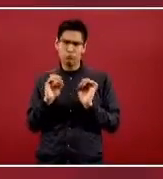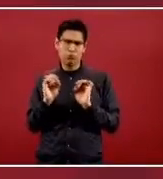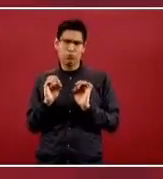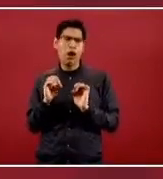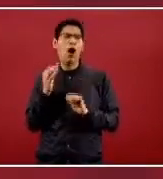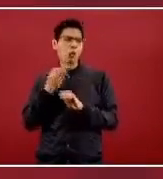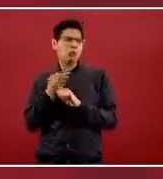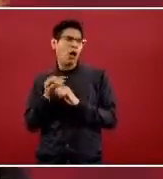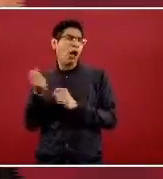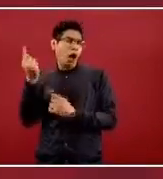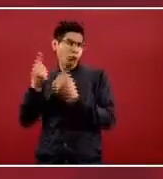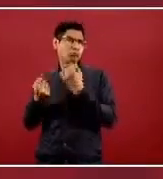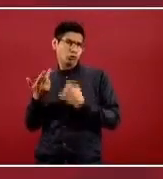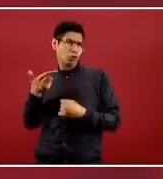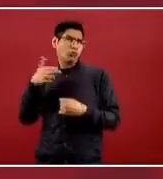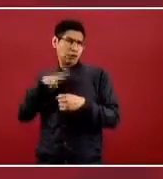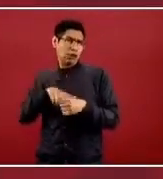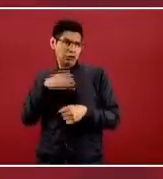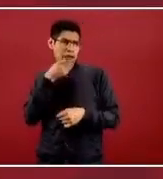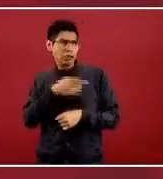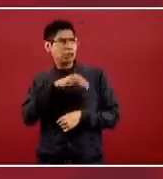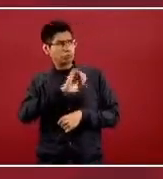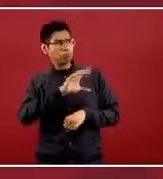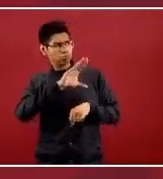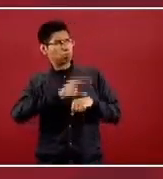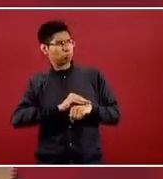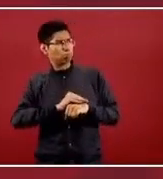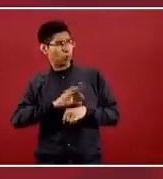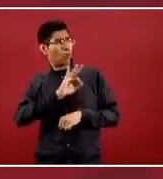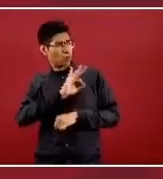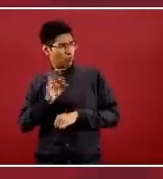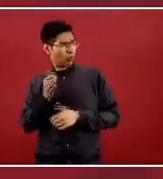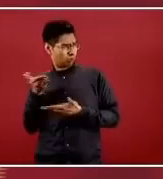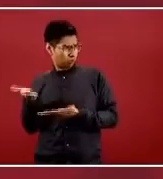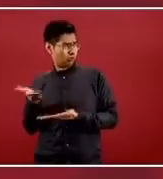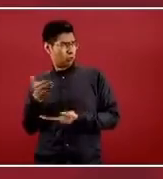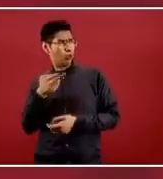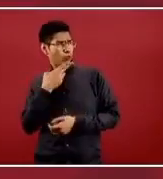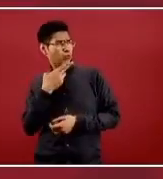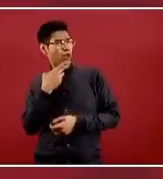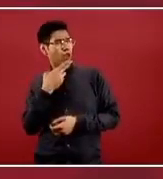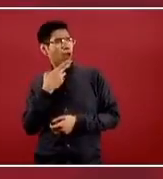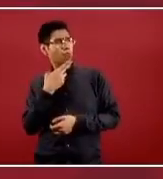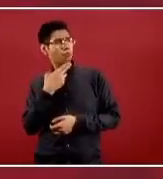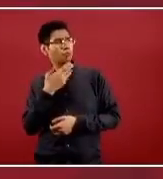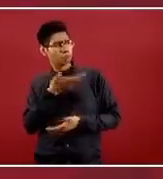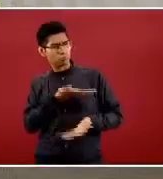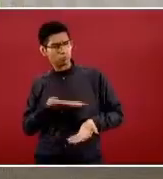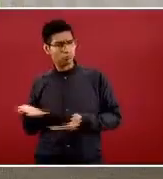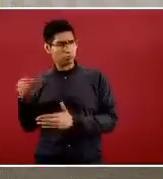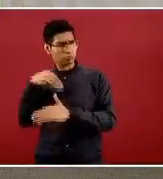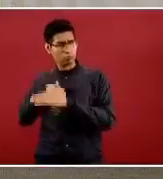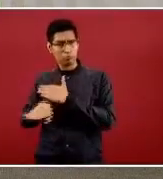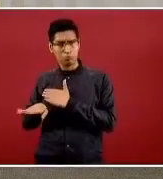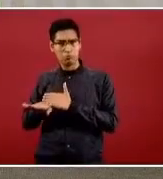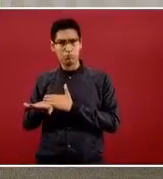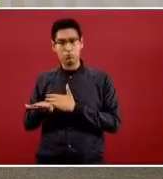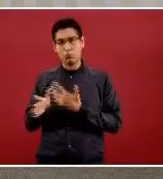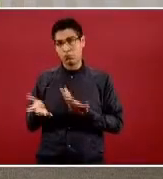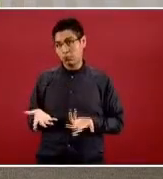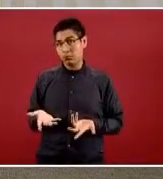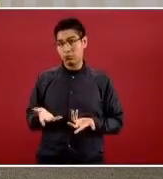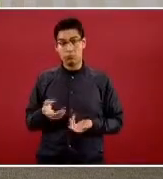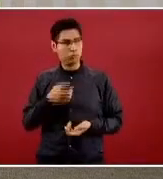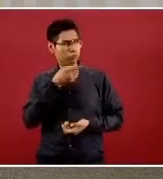varias donde hay hospitales completos que el dueño, la persona dueña, ha dicho, úsenlo,